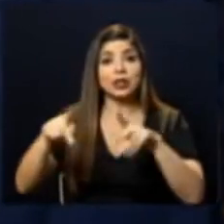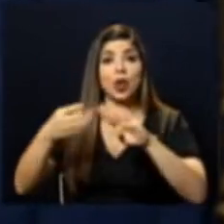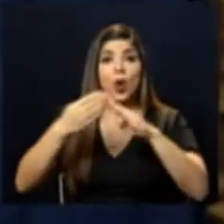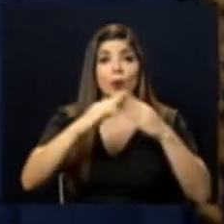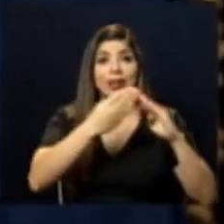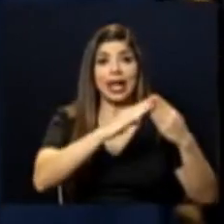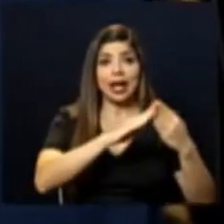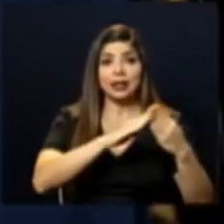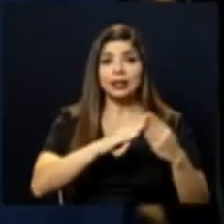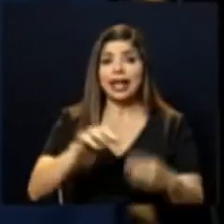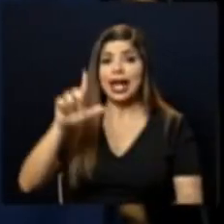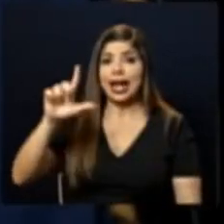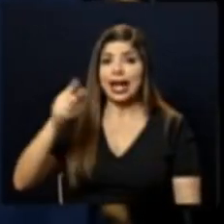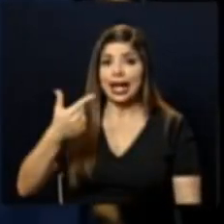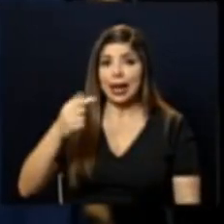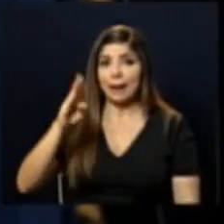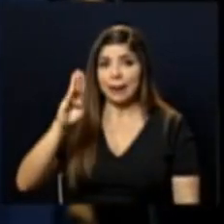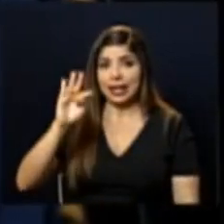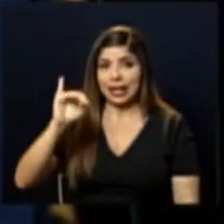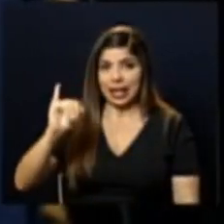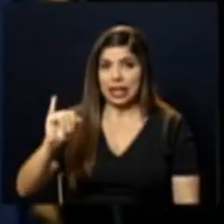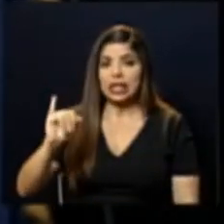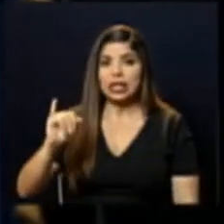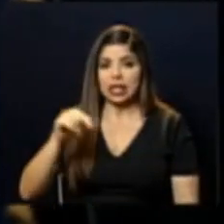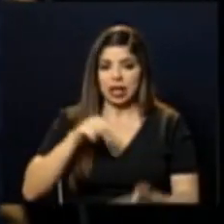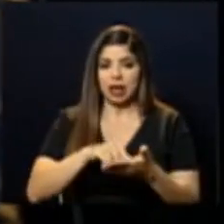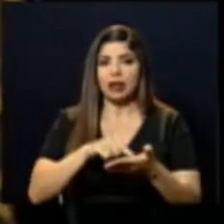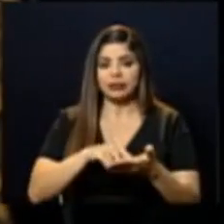de la comunidad LGBTI.